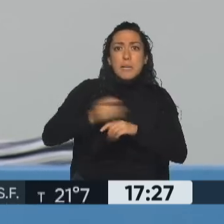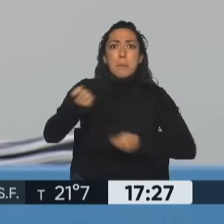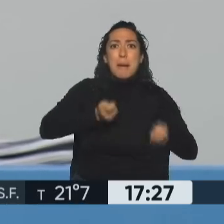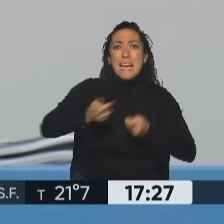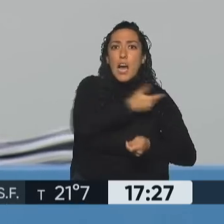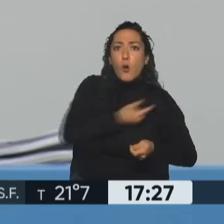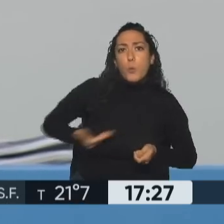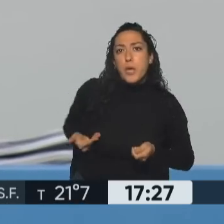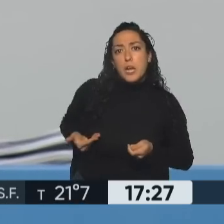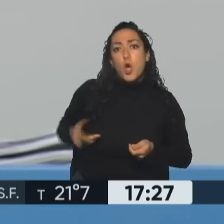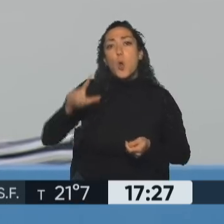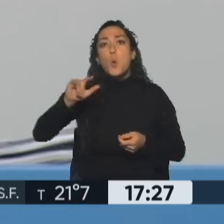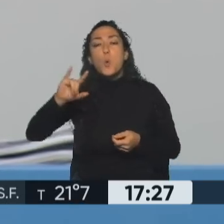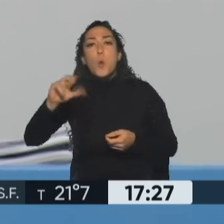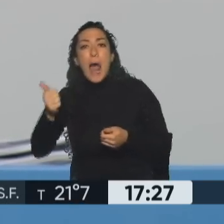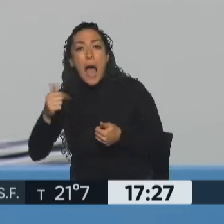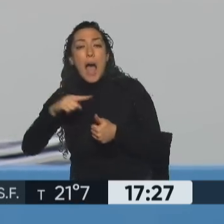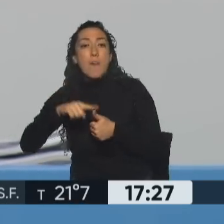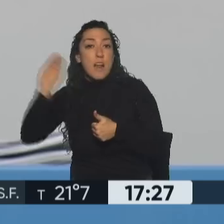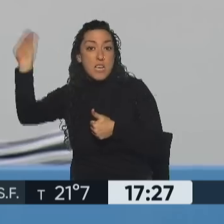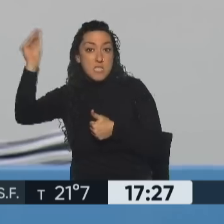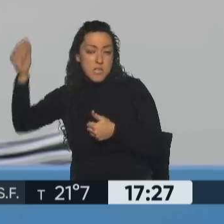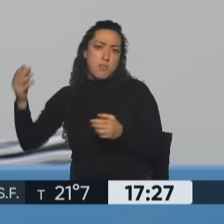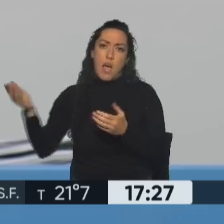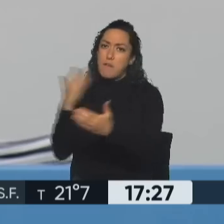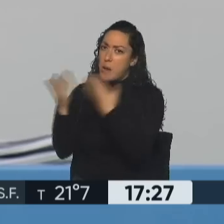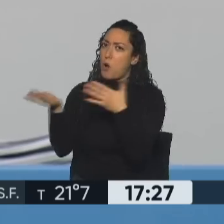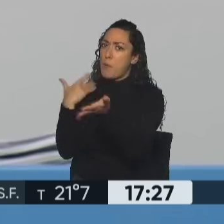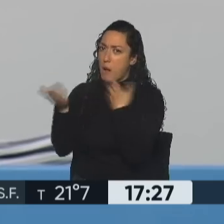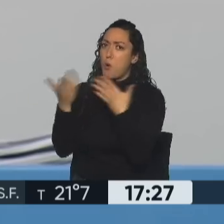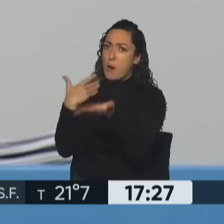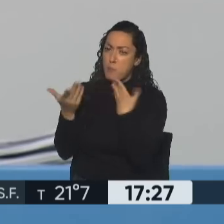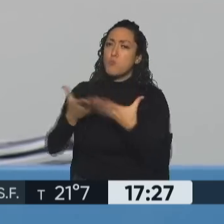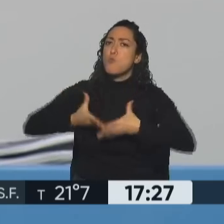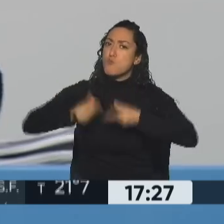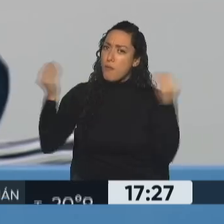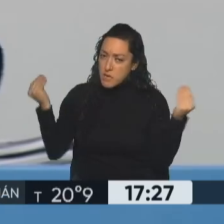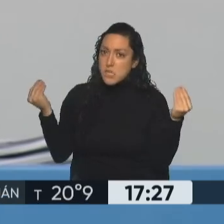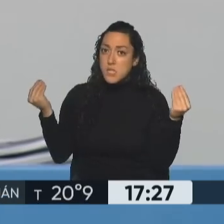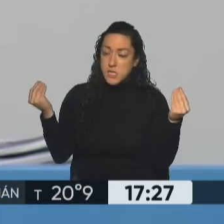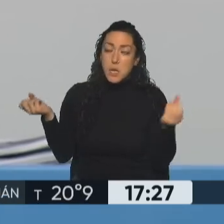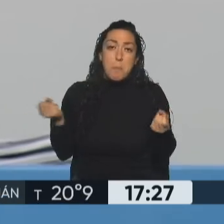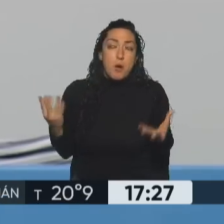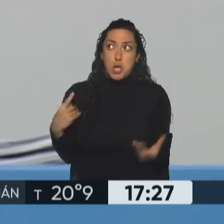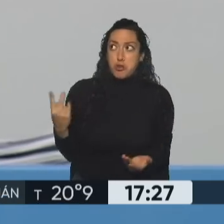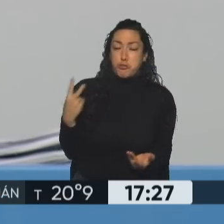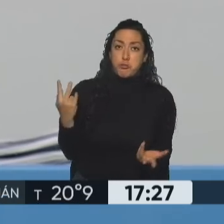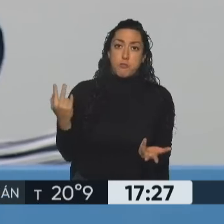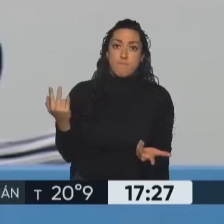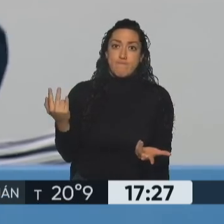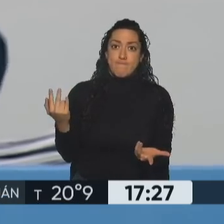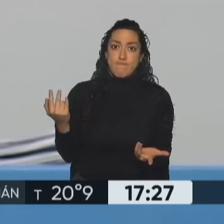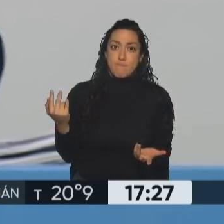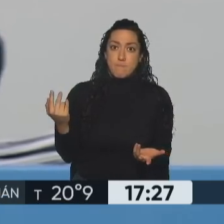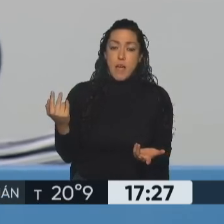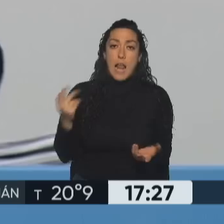Estado? Lula estaba en Brasil, me acuerdo que hablábamos con mucha frecuencia con Lula, porque necesitábamos que